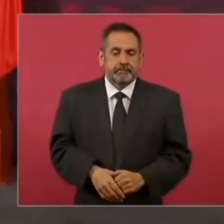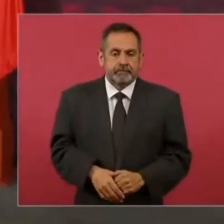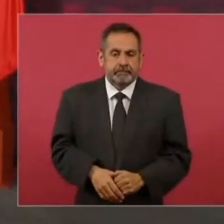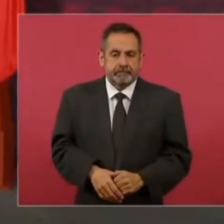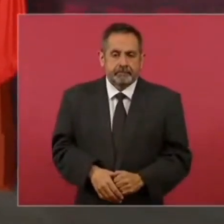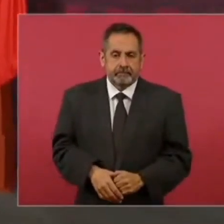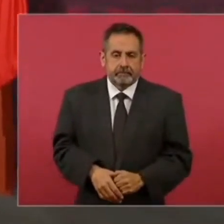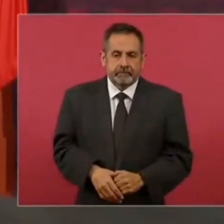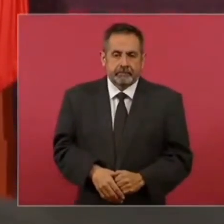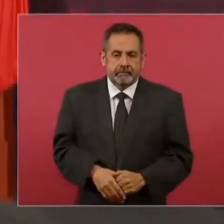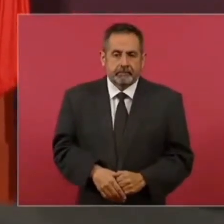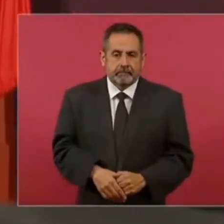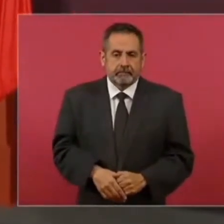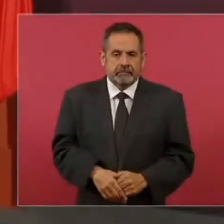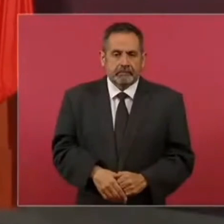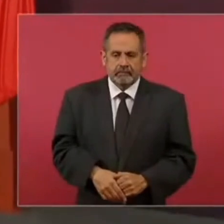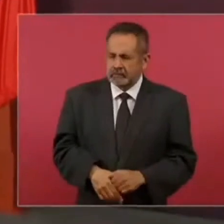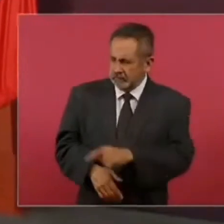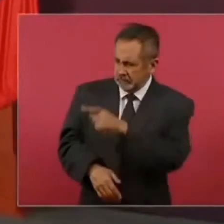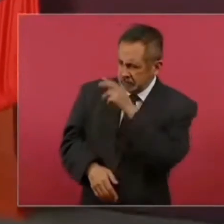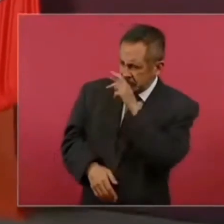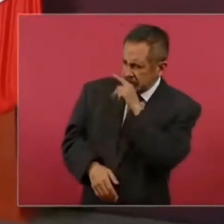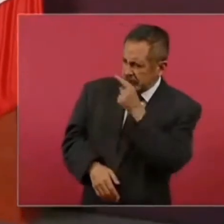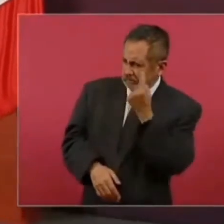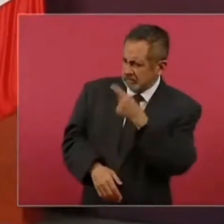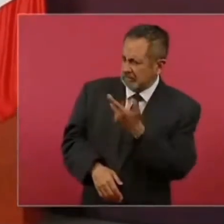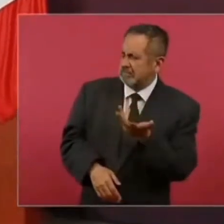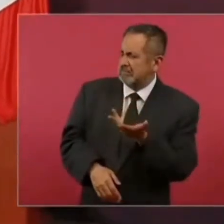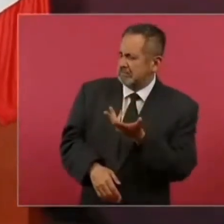¿por qué estás tú preocupada?